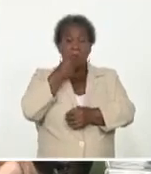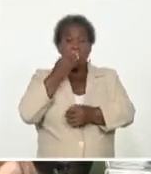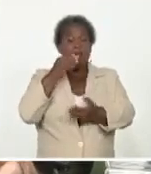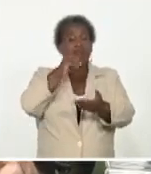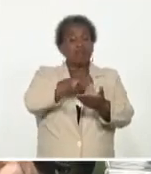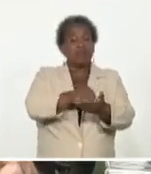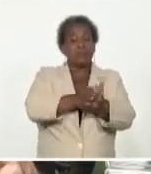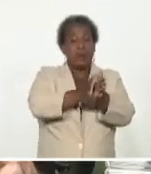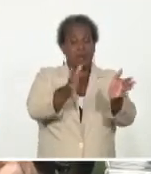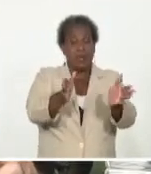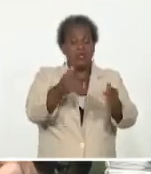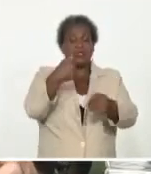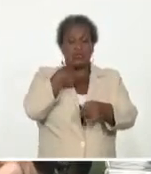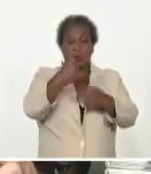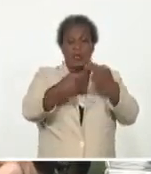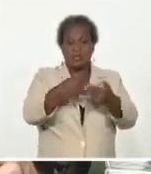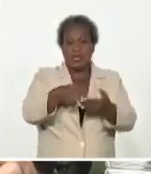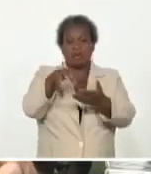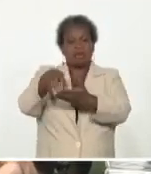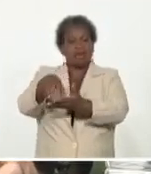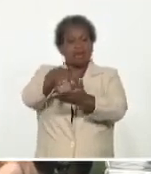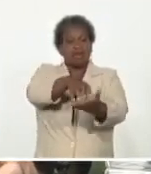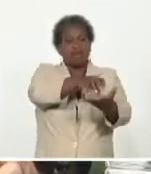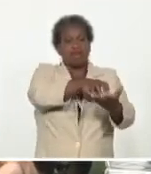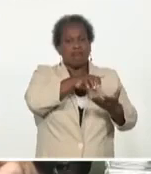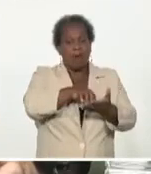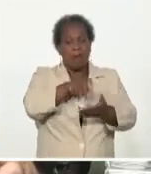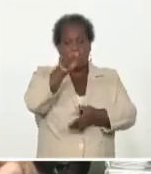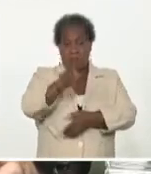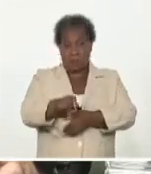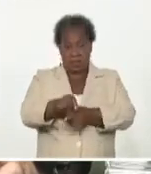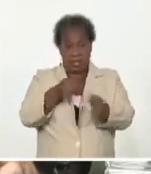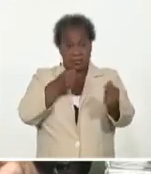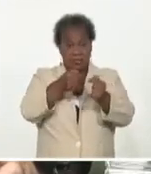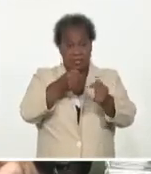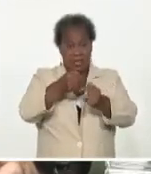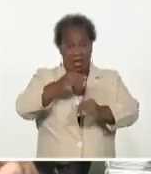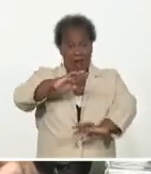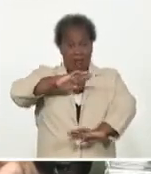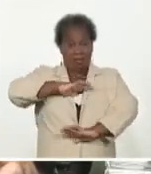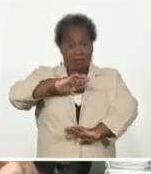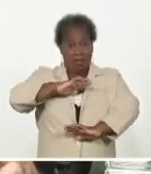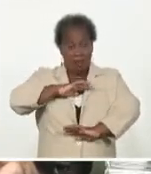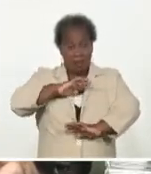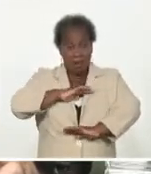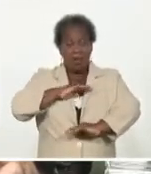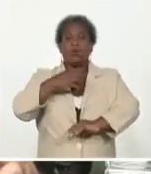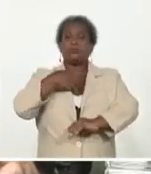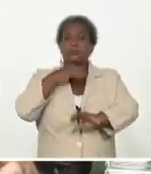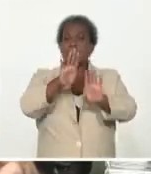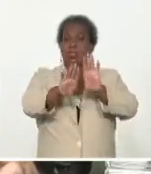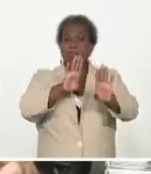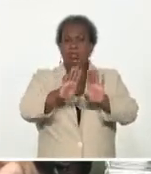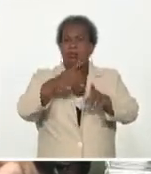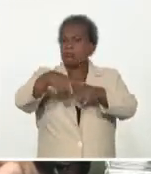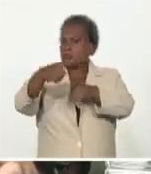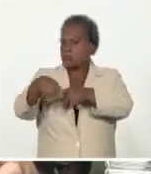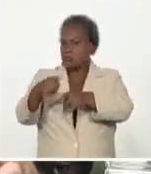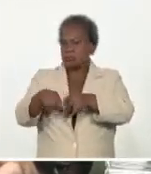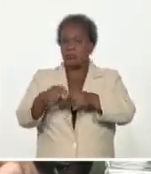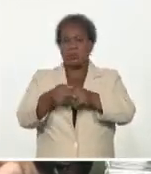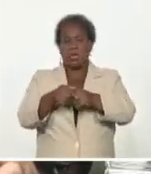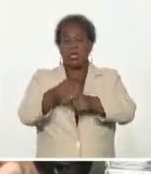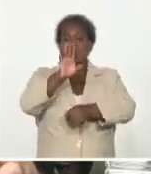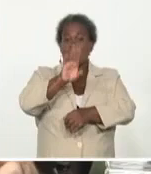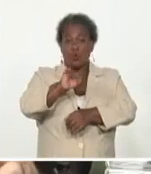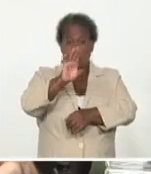lo voy a hacer allá en tal lugar, allá, porque los que están aquí cerca de la Virgen de Camino, toda esa zona, tienen tiendas, tienen todo por ahí. Pero me refiero